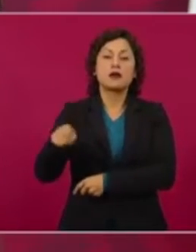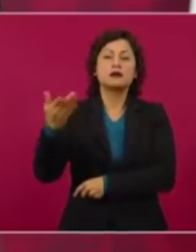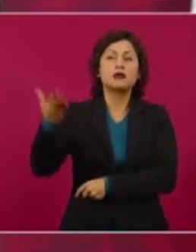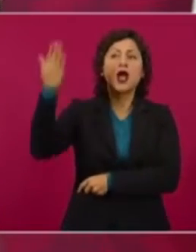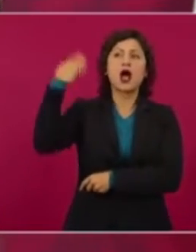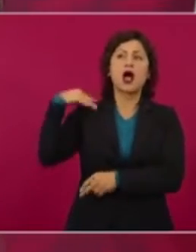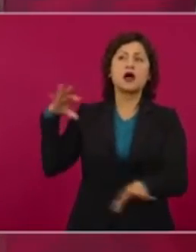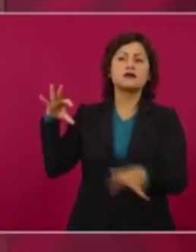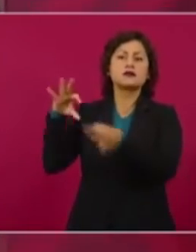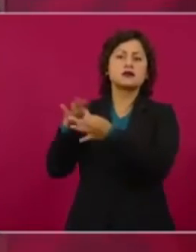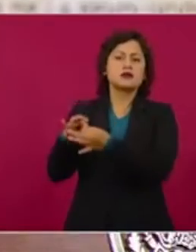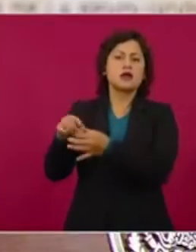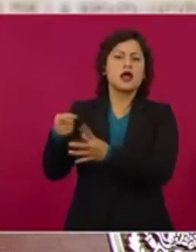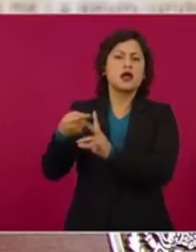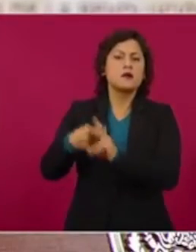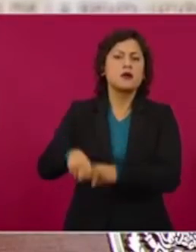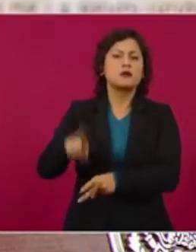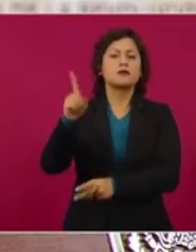1992.